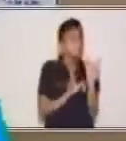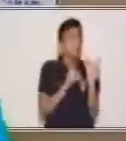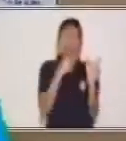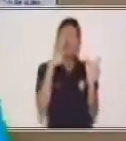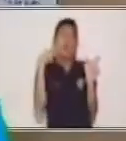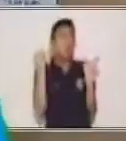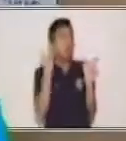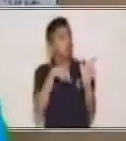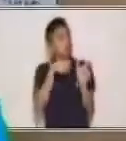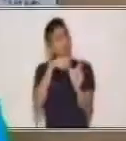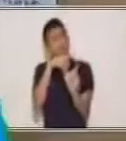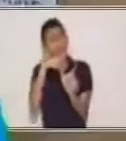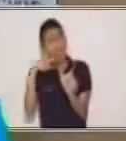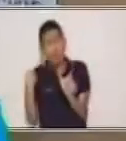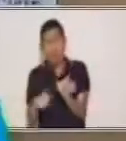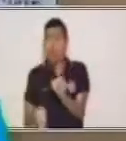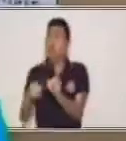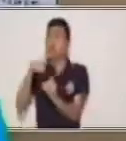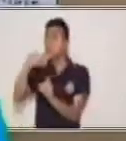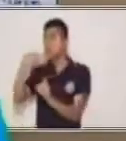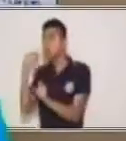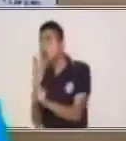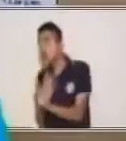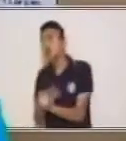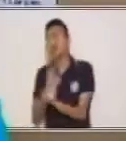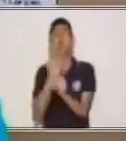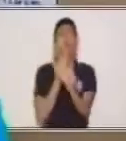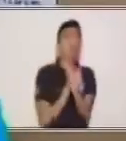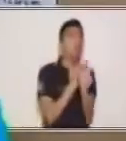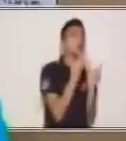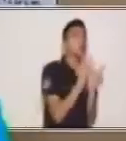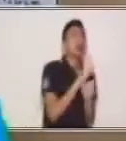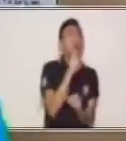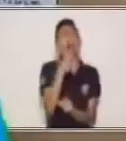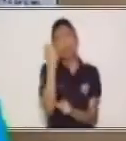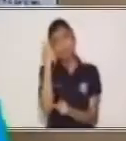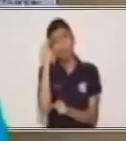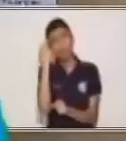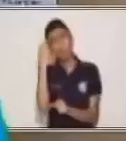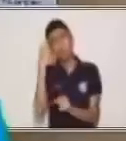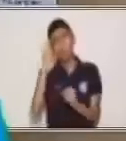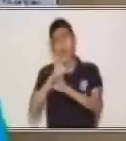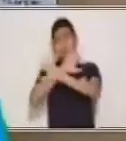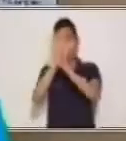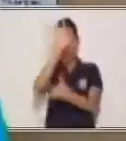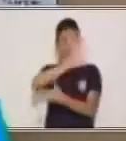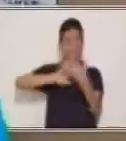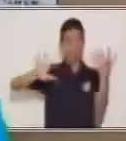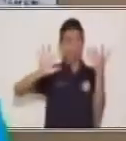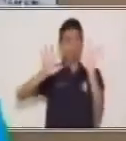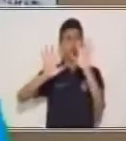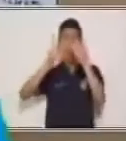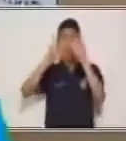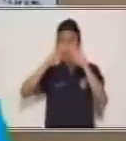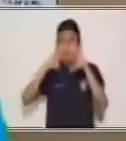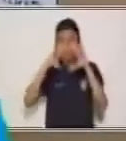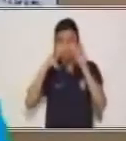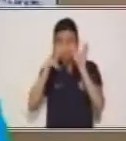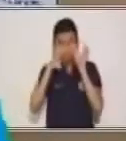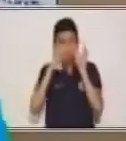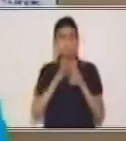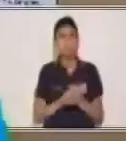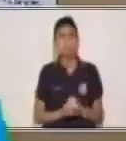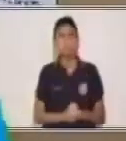los modificadores de otro color, los tipos de otro color. Eso ayuda bastante para generar una conciencia visual. ¿Sí?